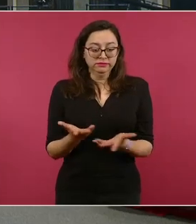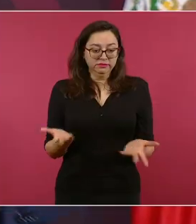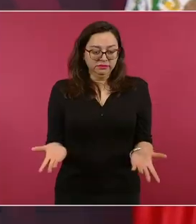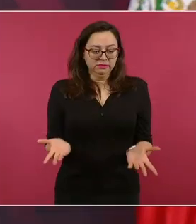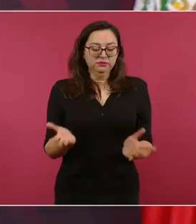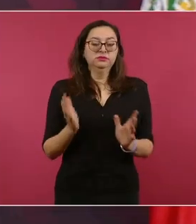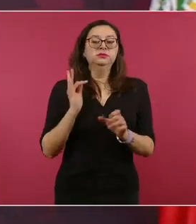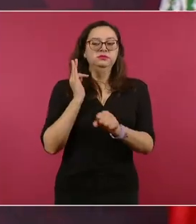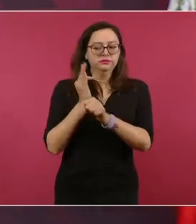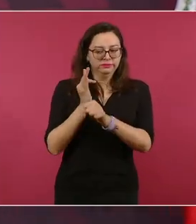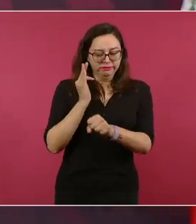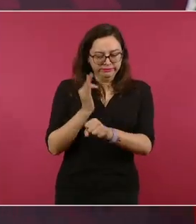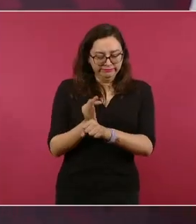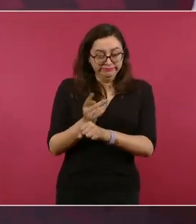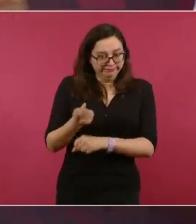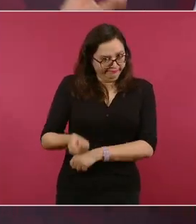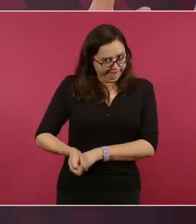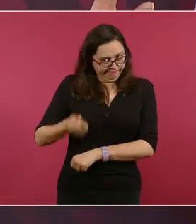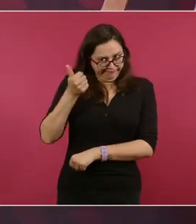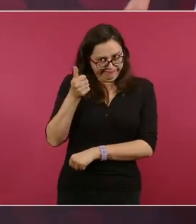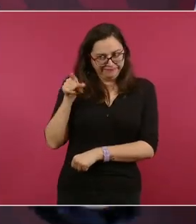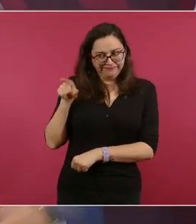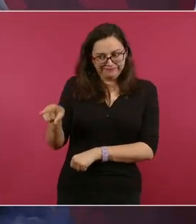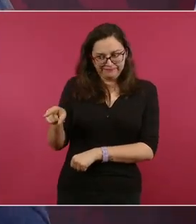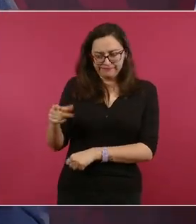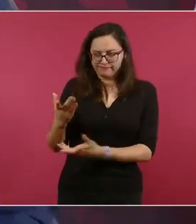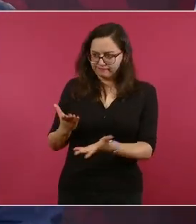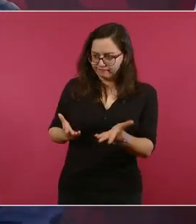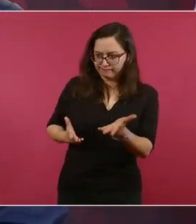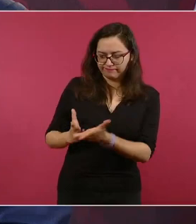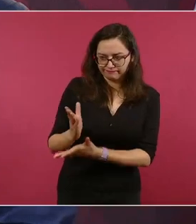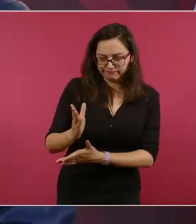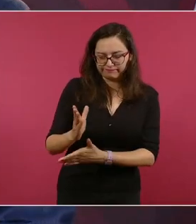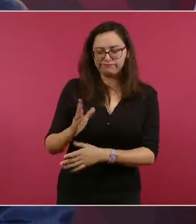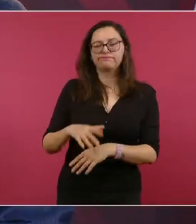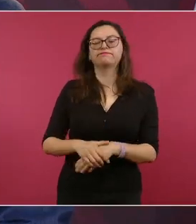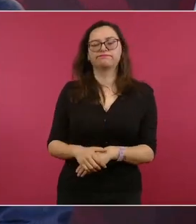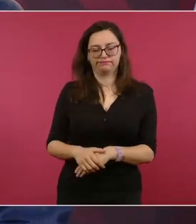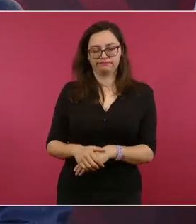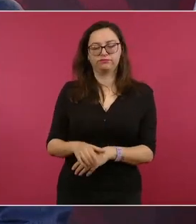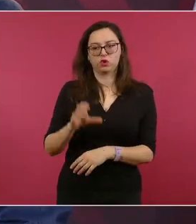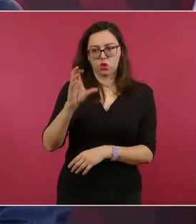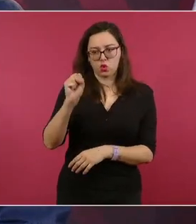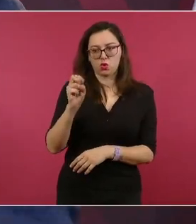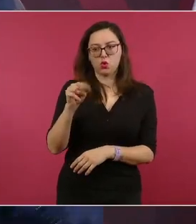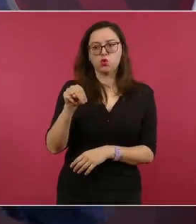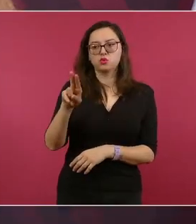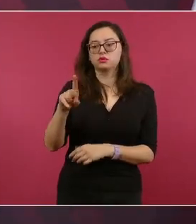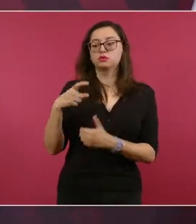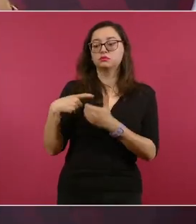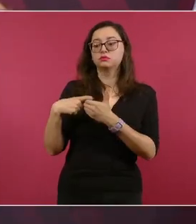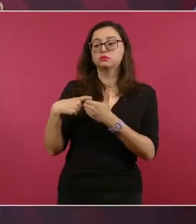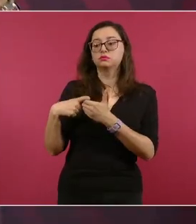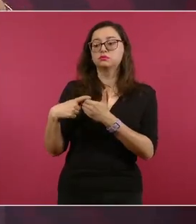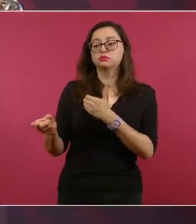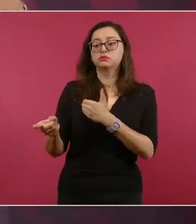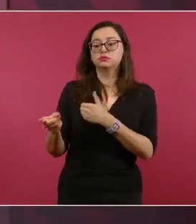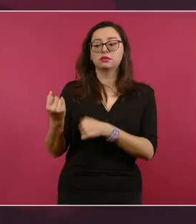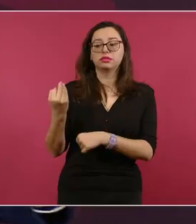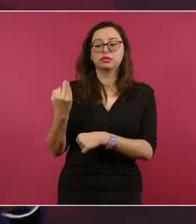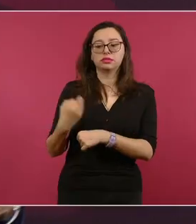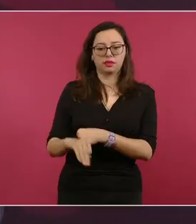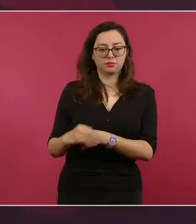transitoriamente se suspendan sus derechos de Ecuador en Naciones Unidas, en tanto hay